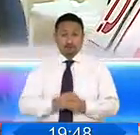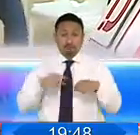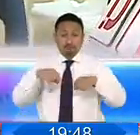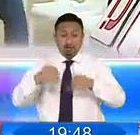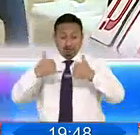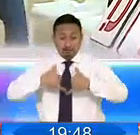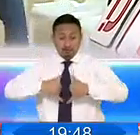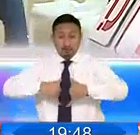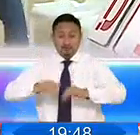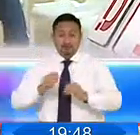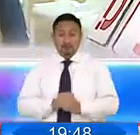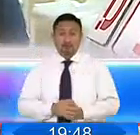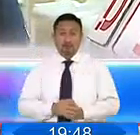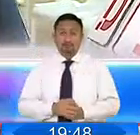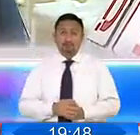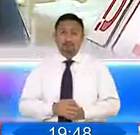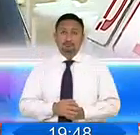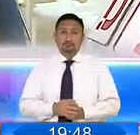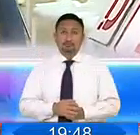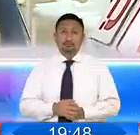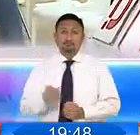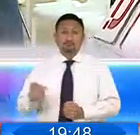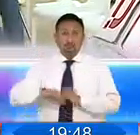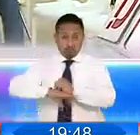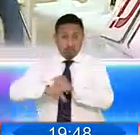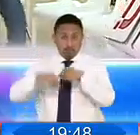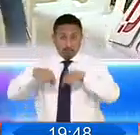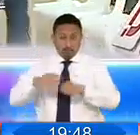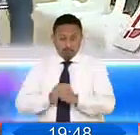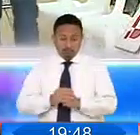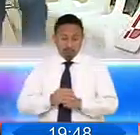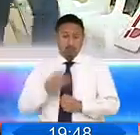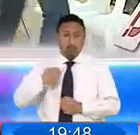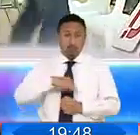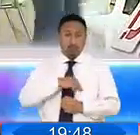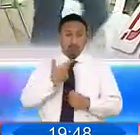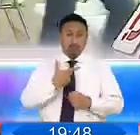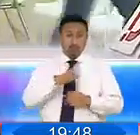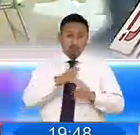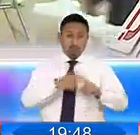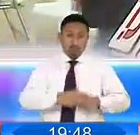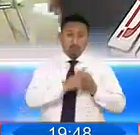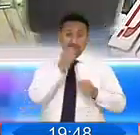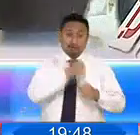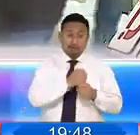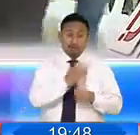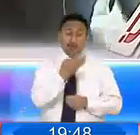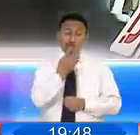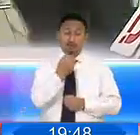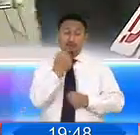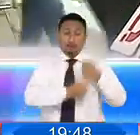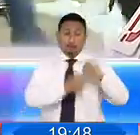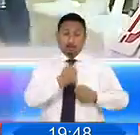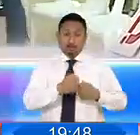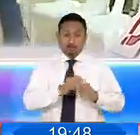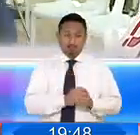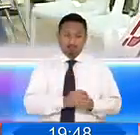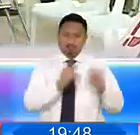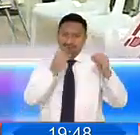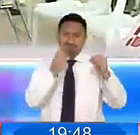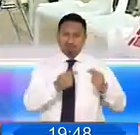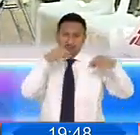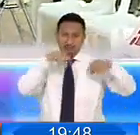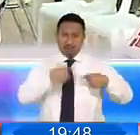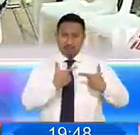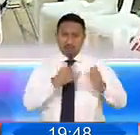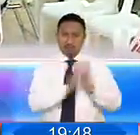continúe concretando el fraude, nosotros, una vez posesionados el 14 de mayo, inmediatamente